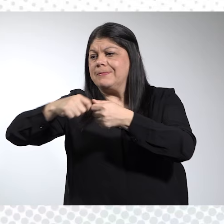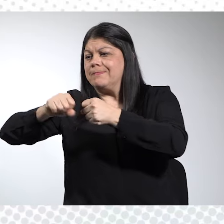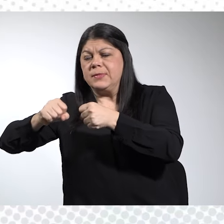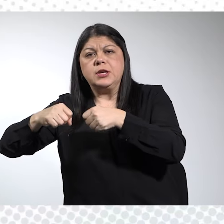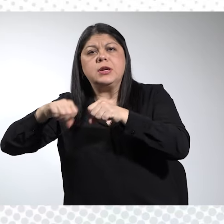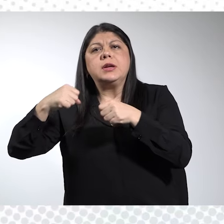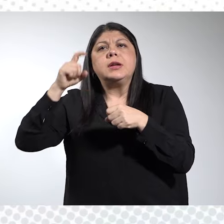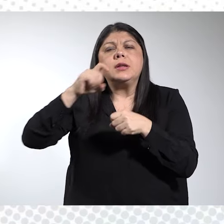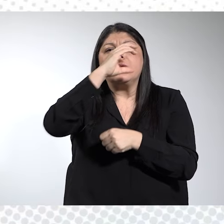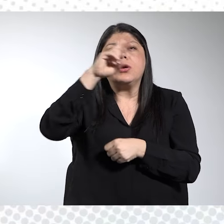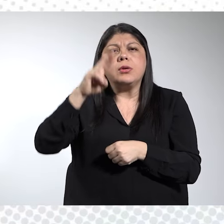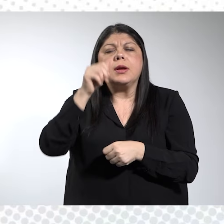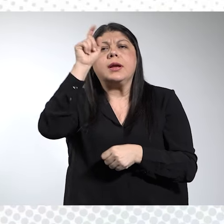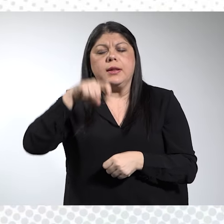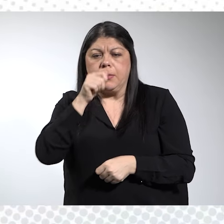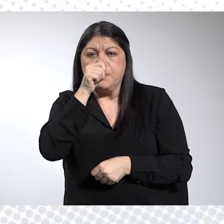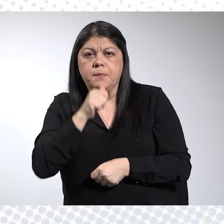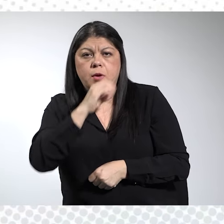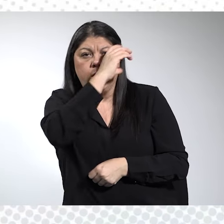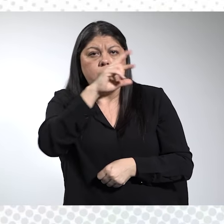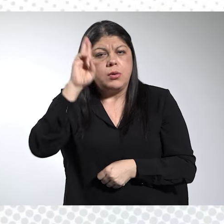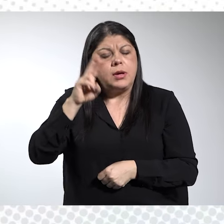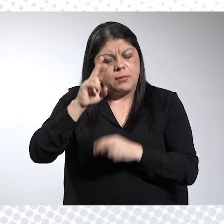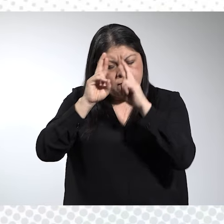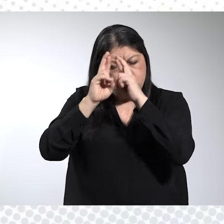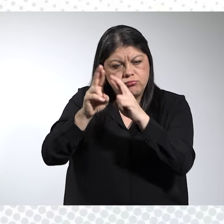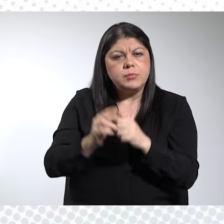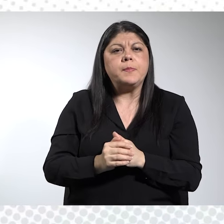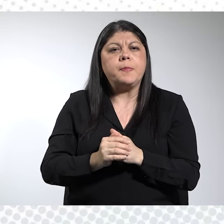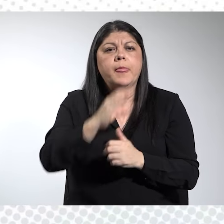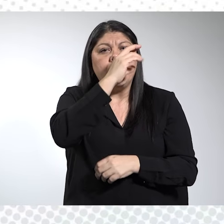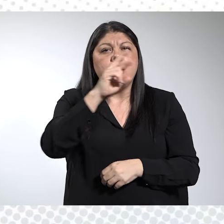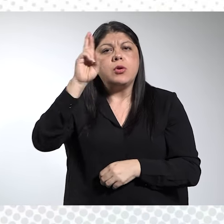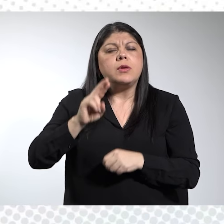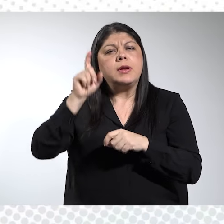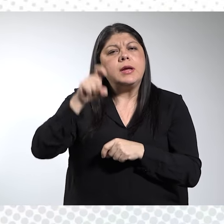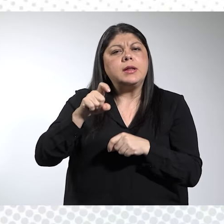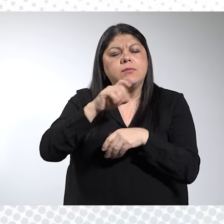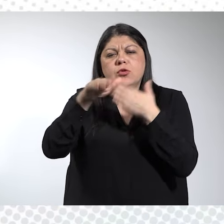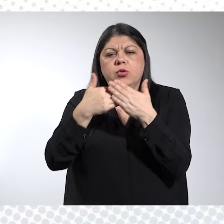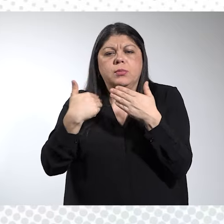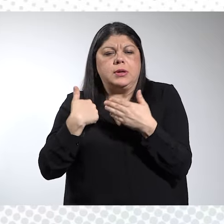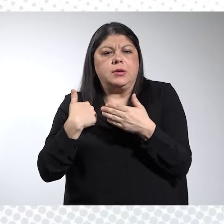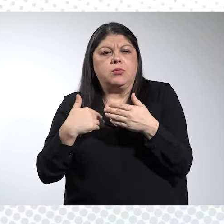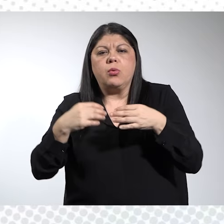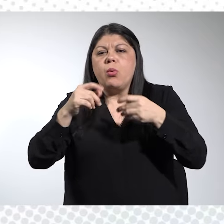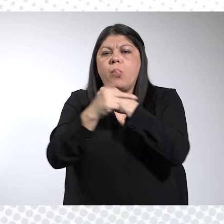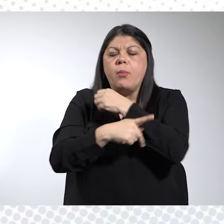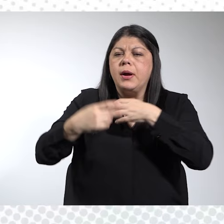fracturas, una Costa Rica que debe ser tolerante, una Costa Rica que debe ser respetuosa, Costa Rica tiene todo para ser la